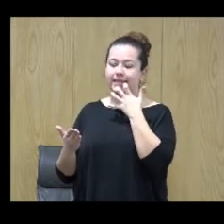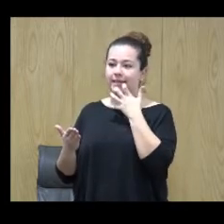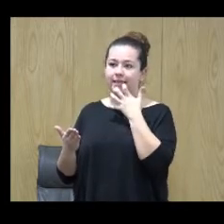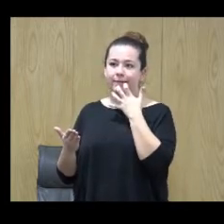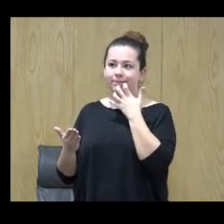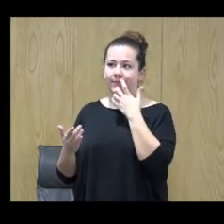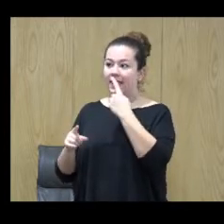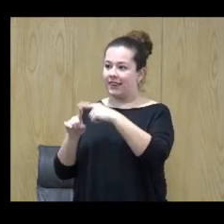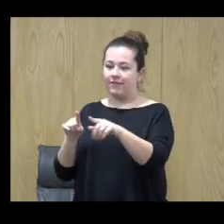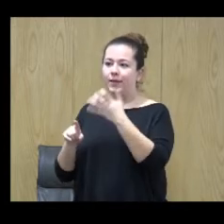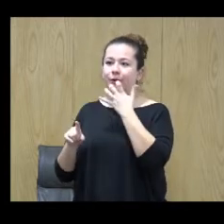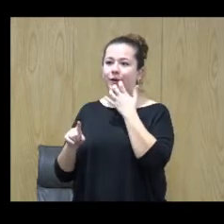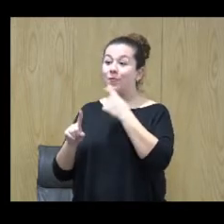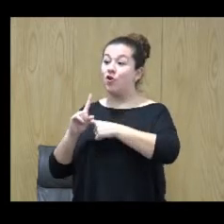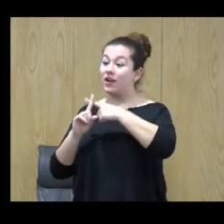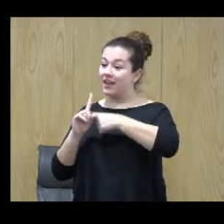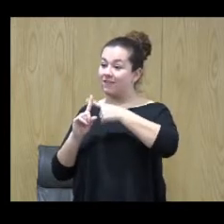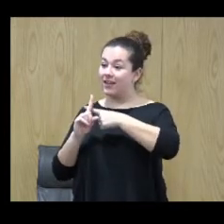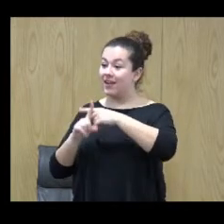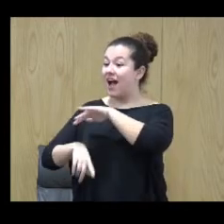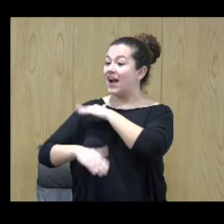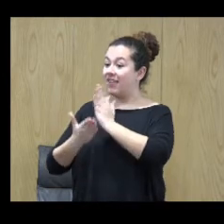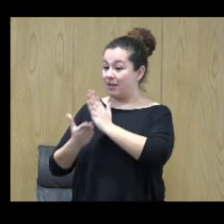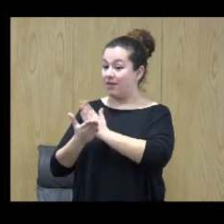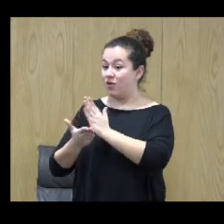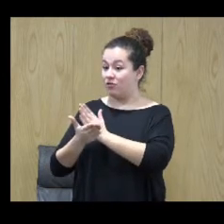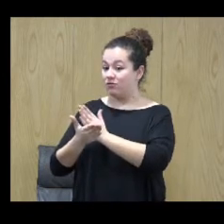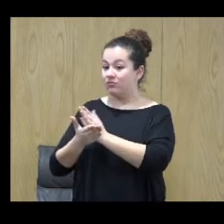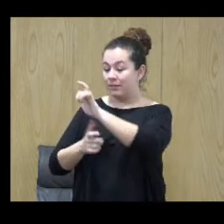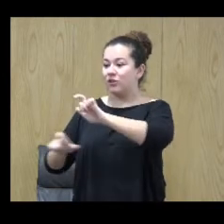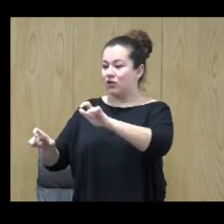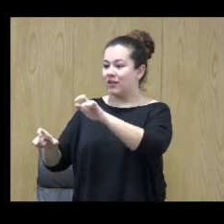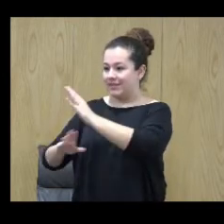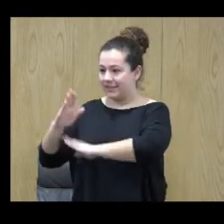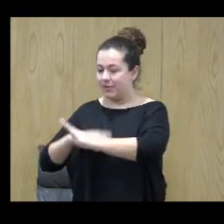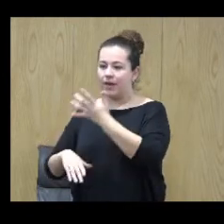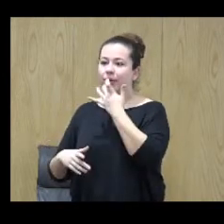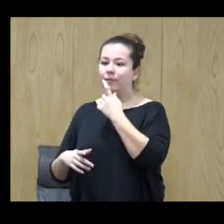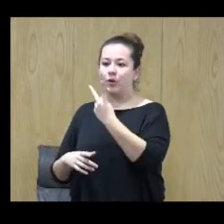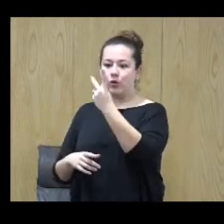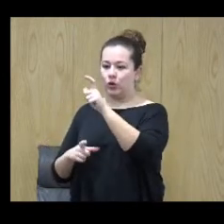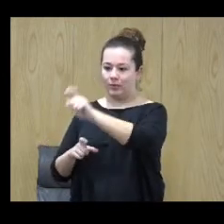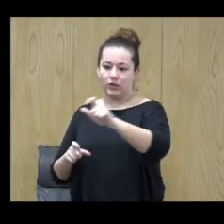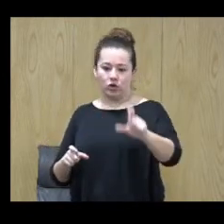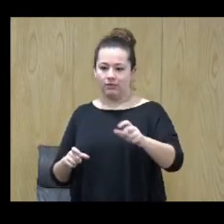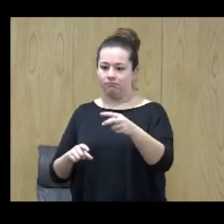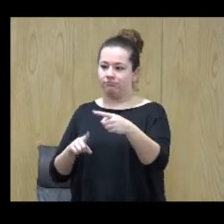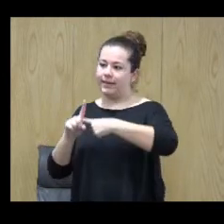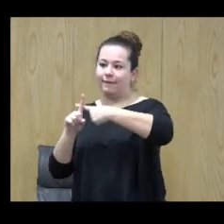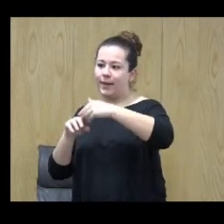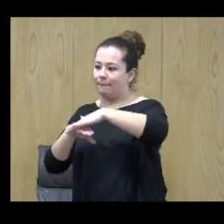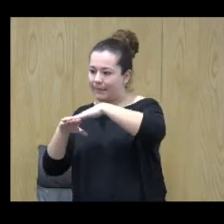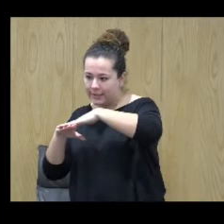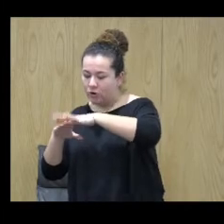digamos, diferencias, por ejemplo, en el nivel académico que hayan alcanzado estas personas con discapacidad. Es decir, aquellas personas que tienen un nivel muy primario a